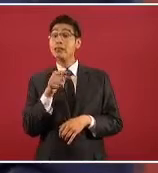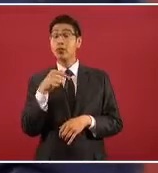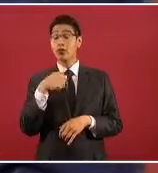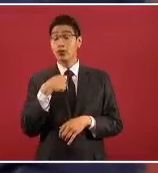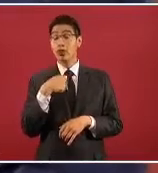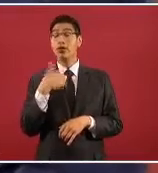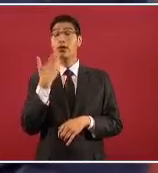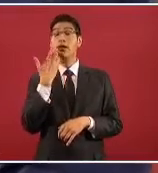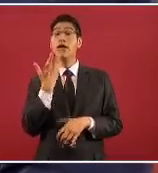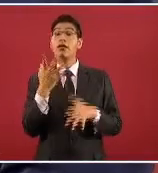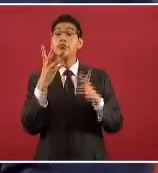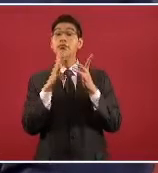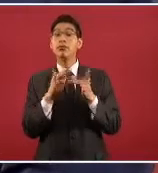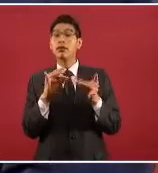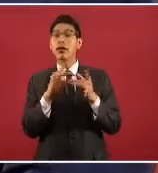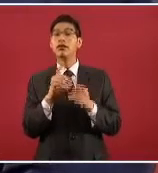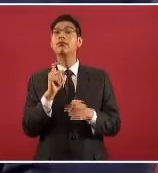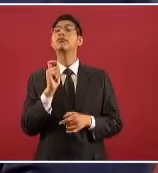que